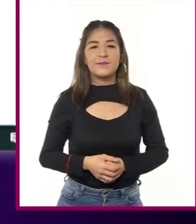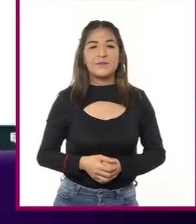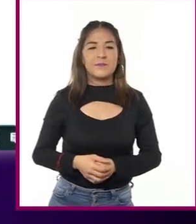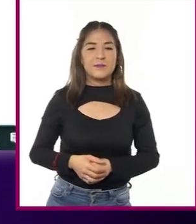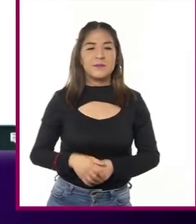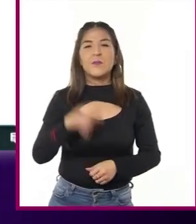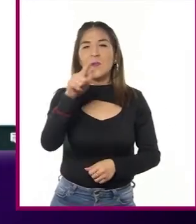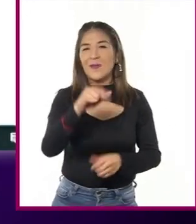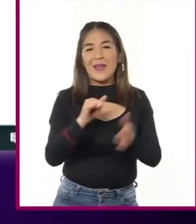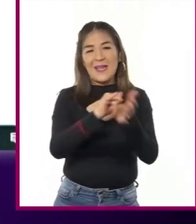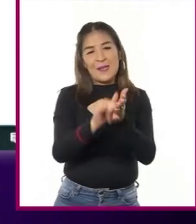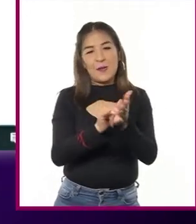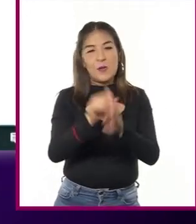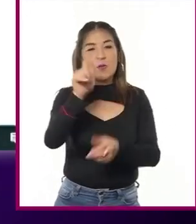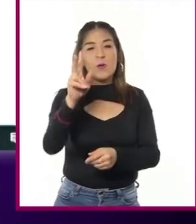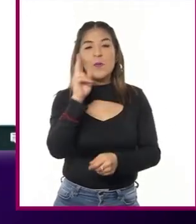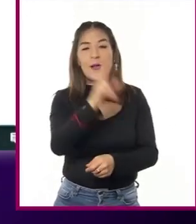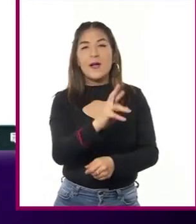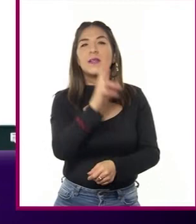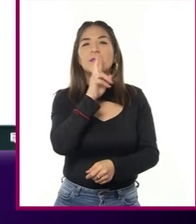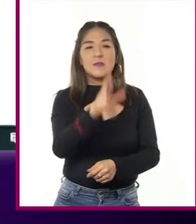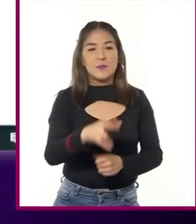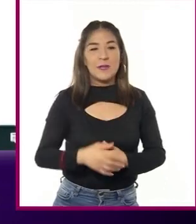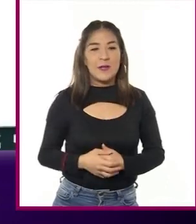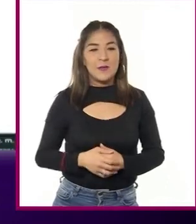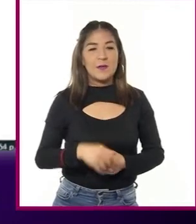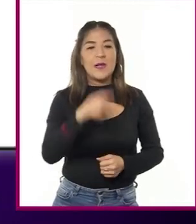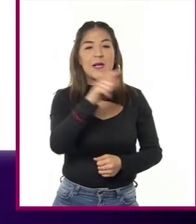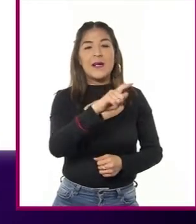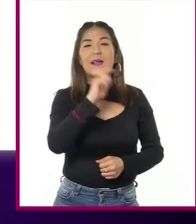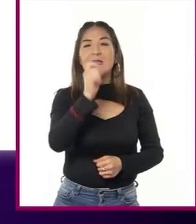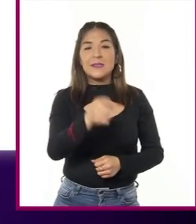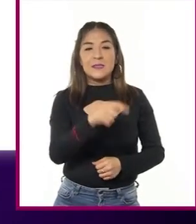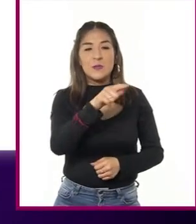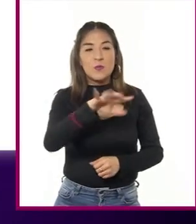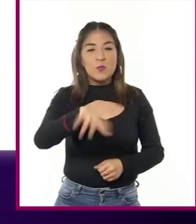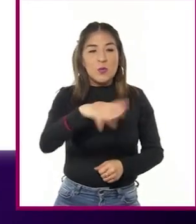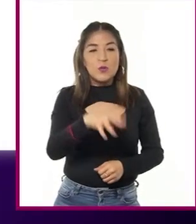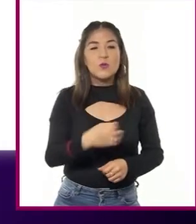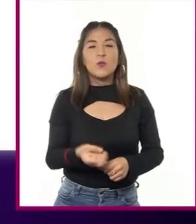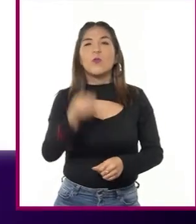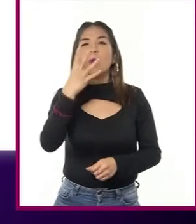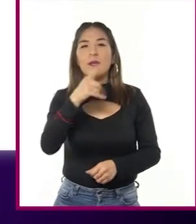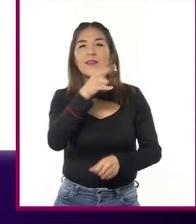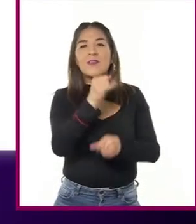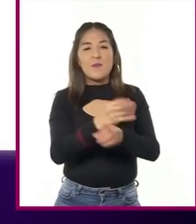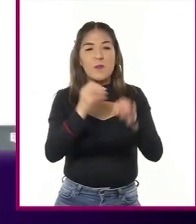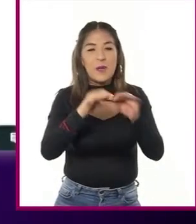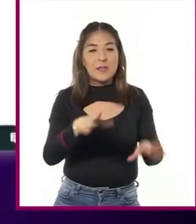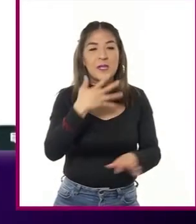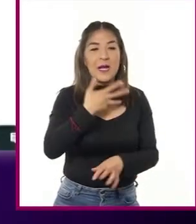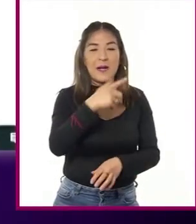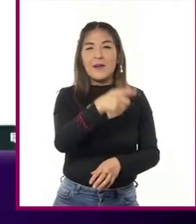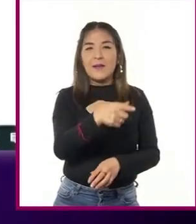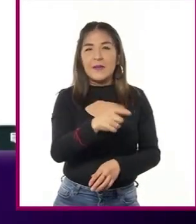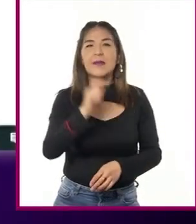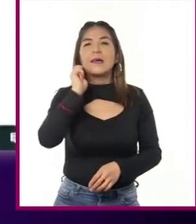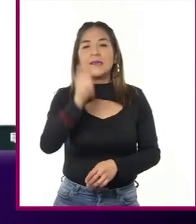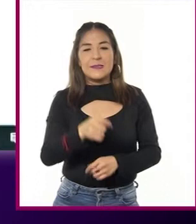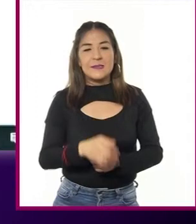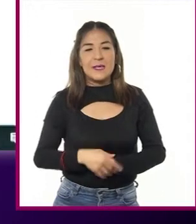Vemos los resultados. Ahora bien, si lo que queremos es buscar un tipo de archivo en específico, lo que haremos